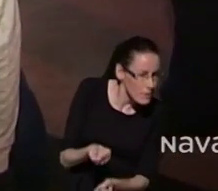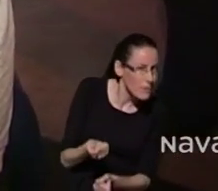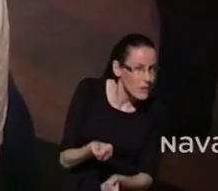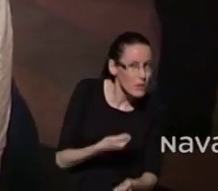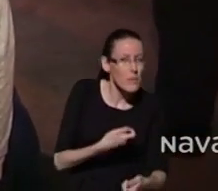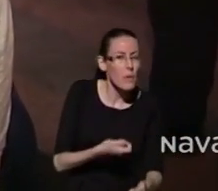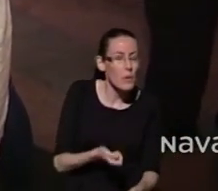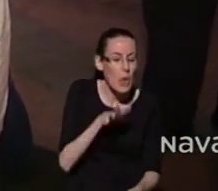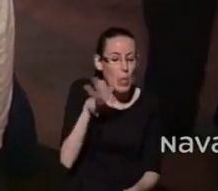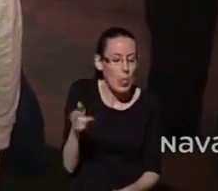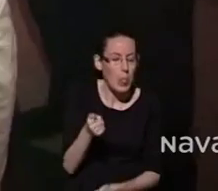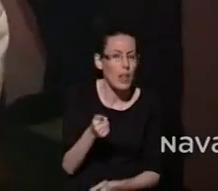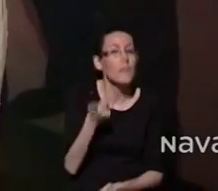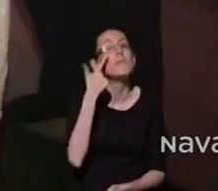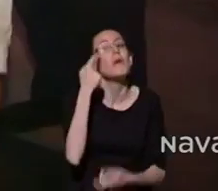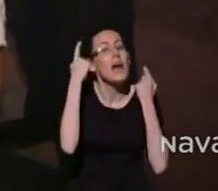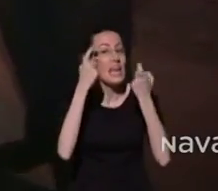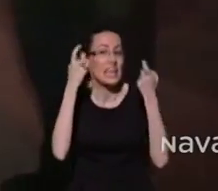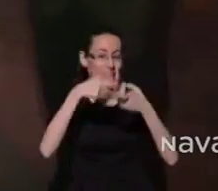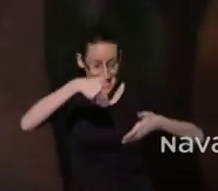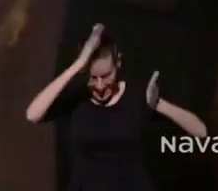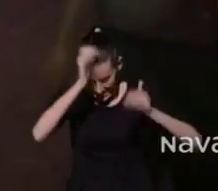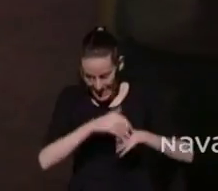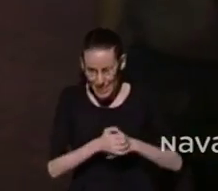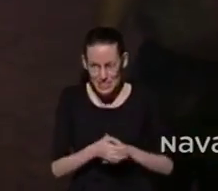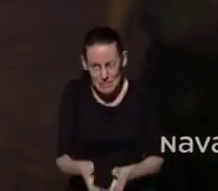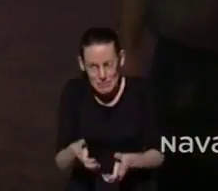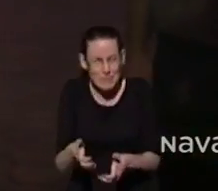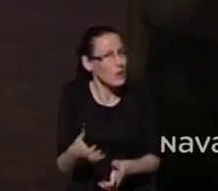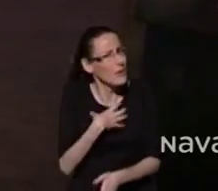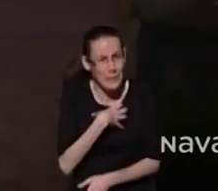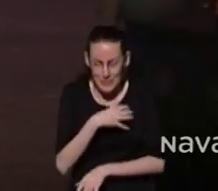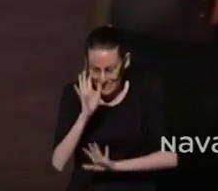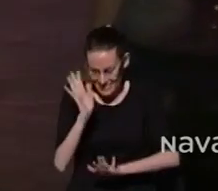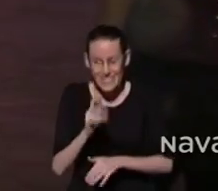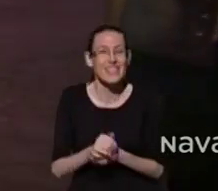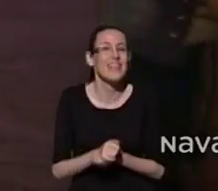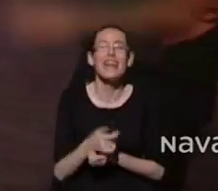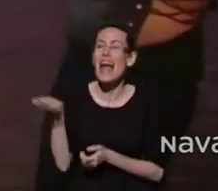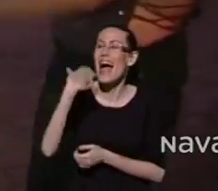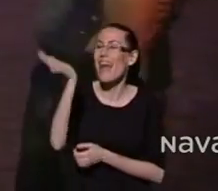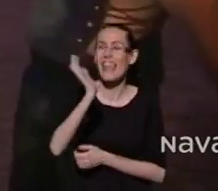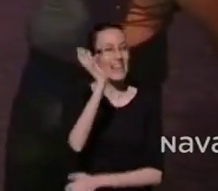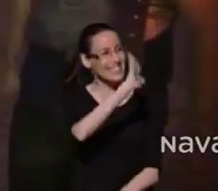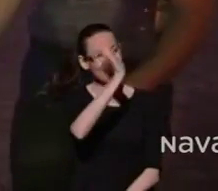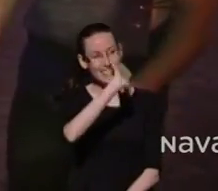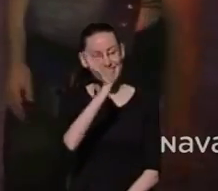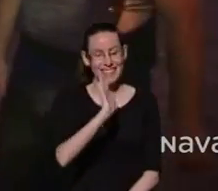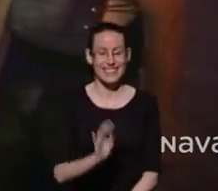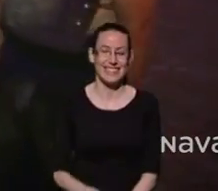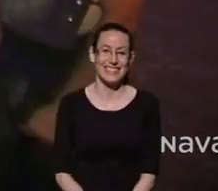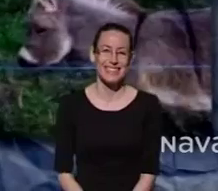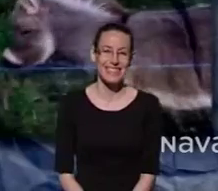¿Venderla enseguida? Claro. Intenta, oye. Me parece que no, ¿eh? Me voy con mis libros. Venga, pues, hasta adiós. Luego. Adiós.